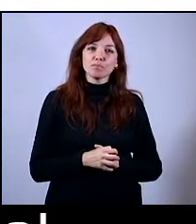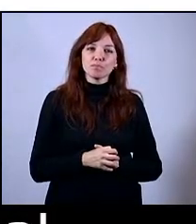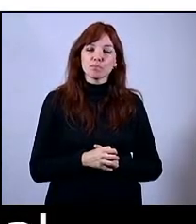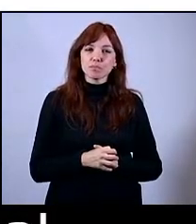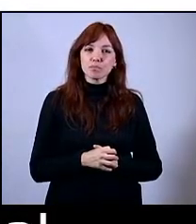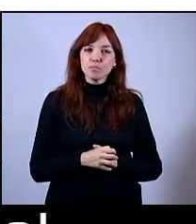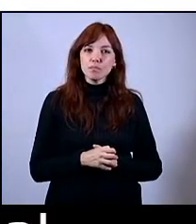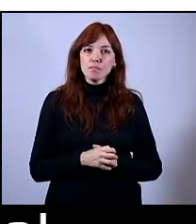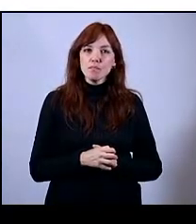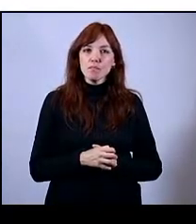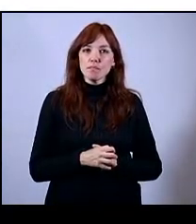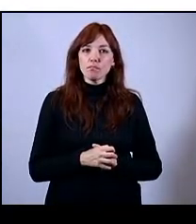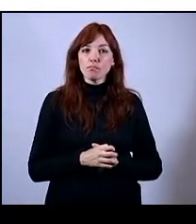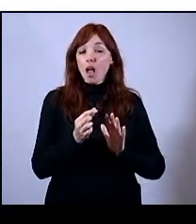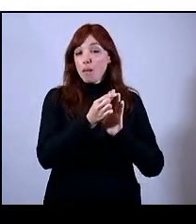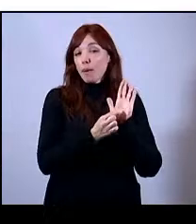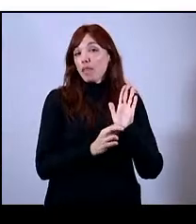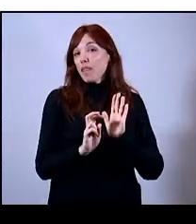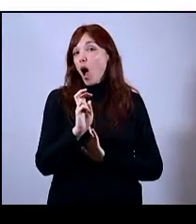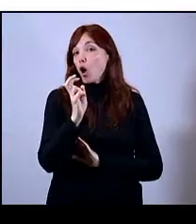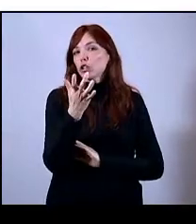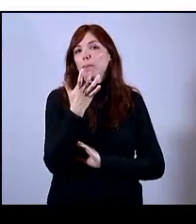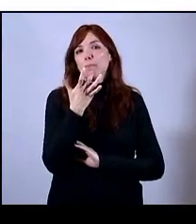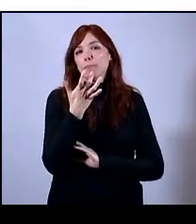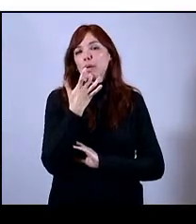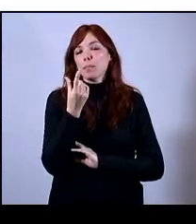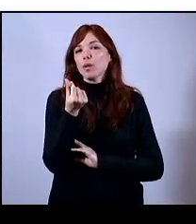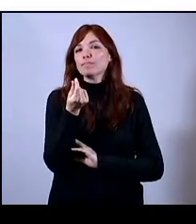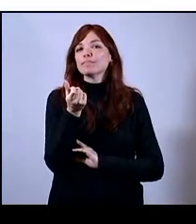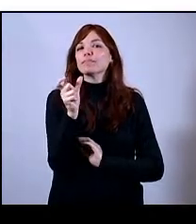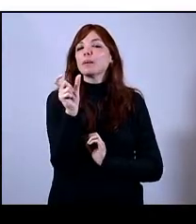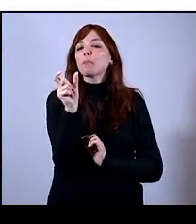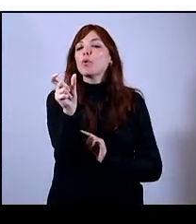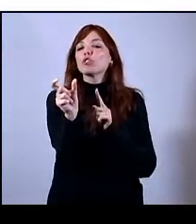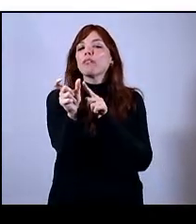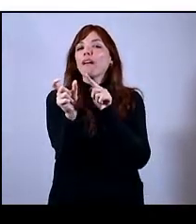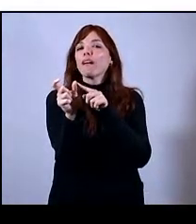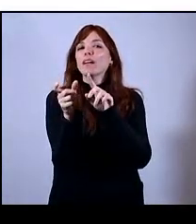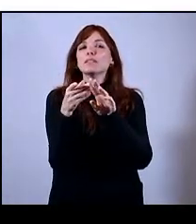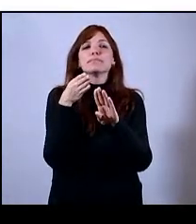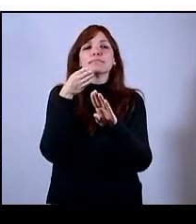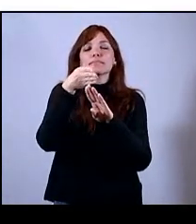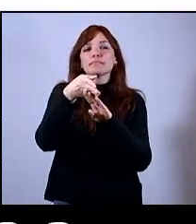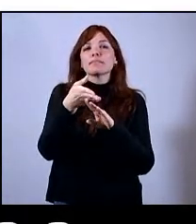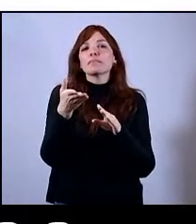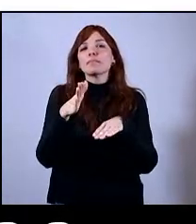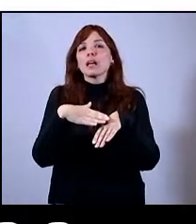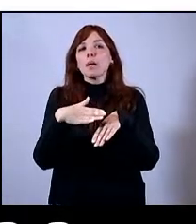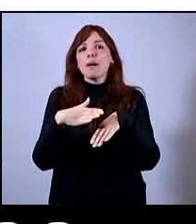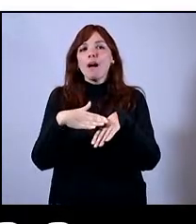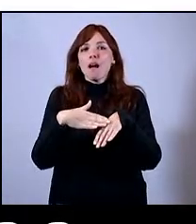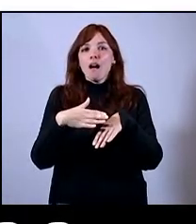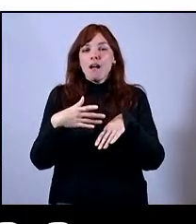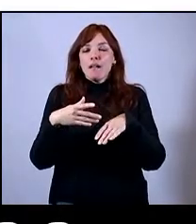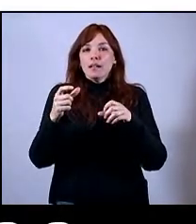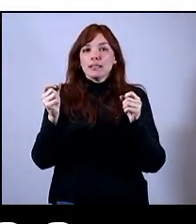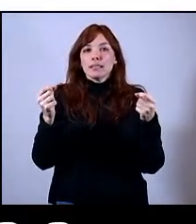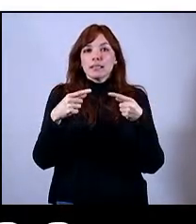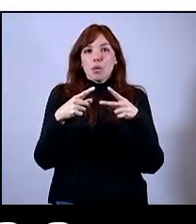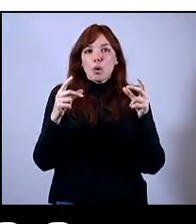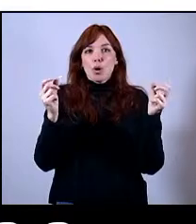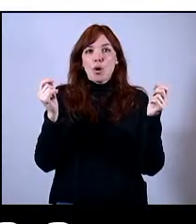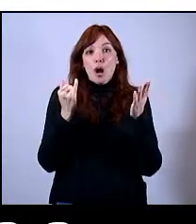En una de las medidas habla también del importe que va a destinar a los seguros